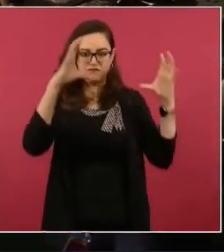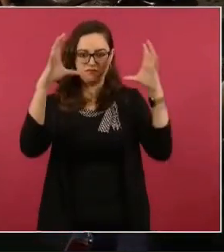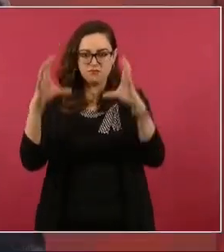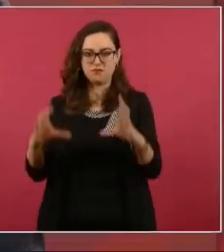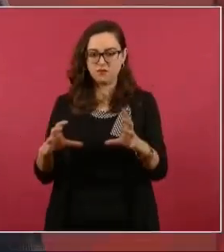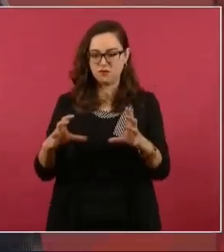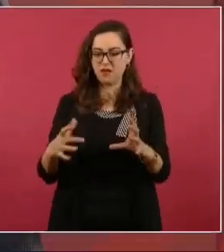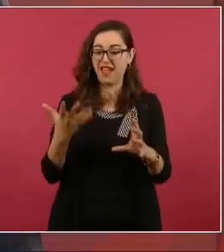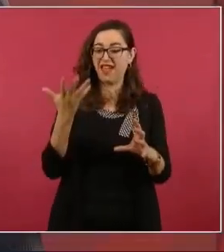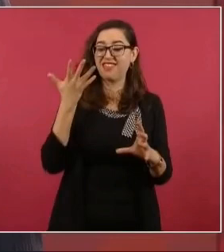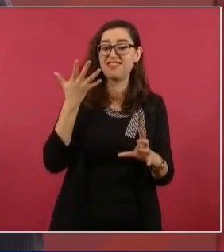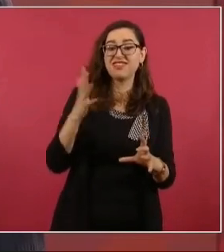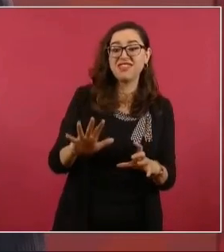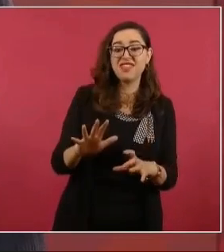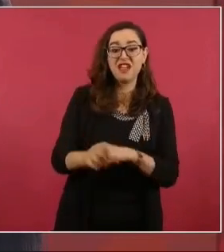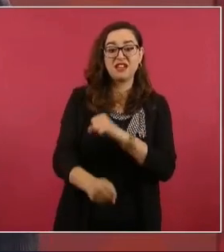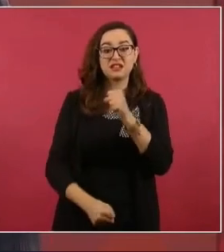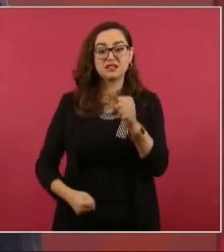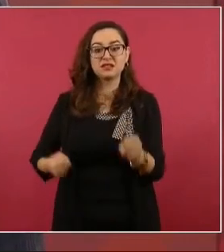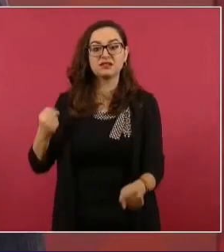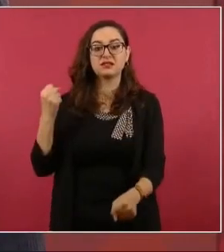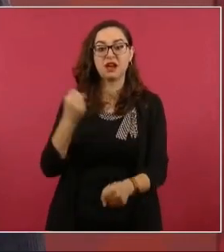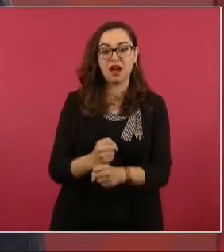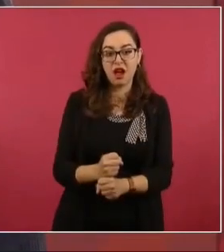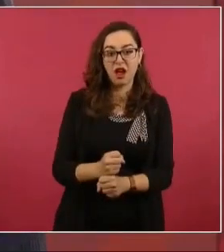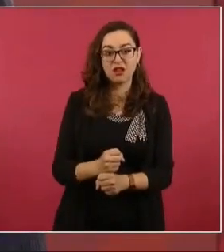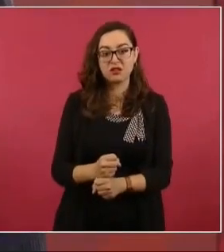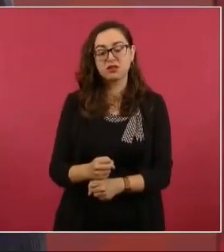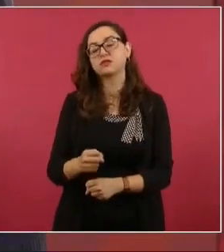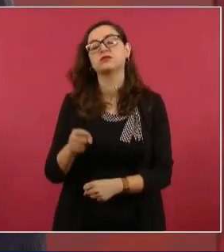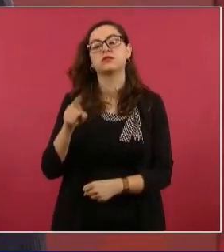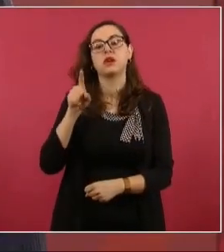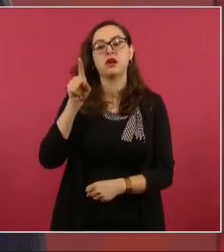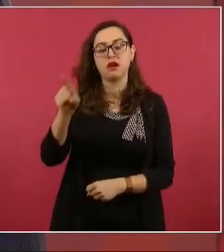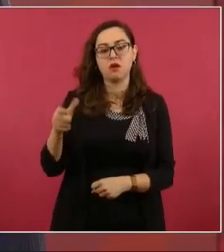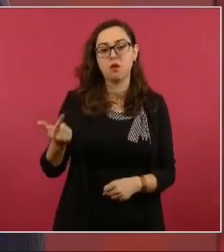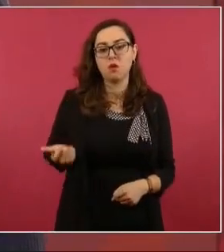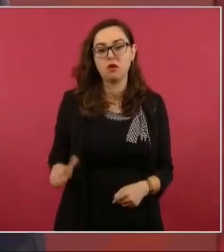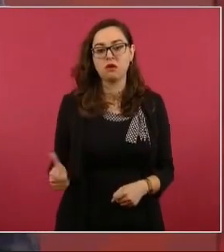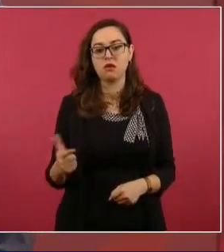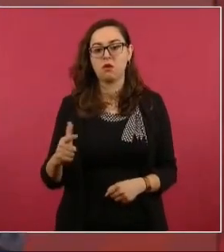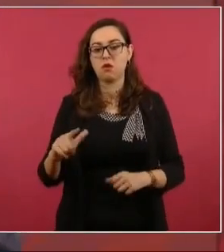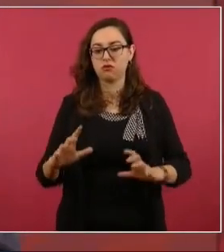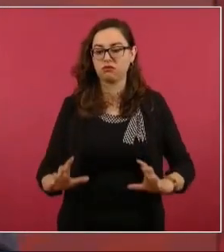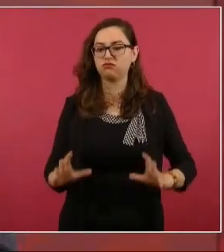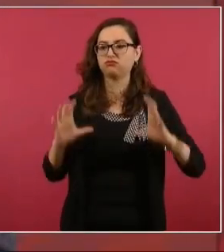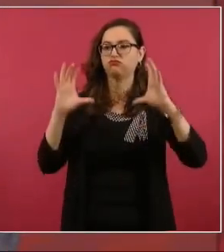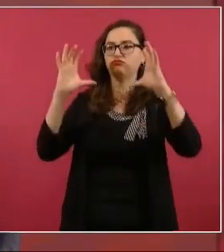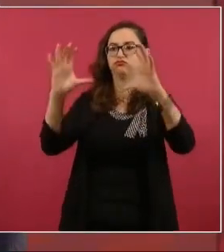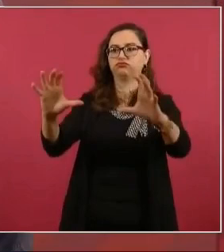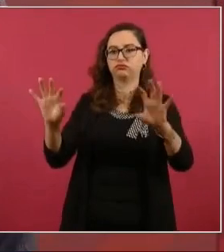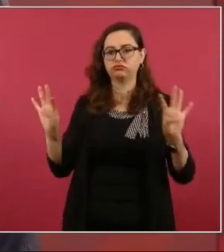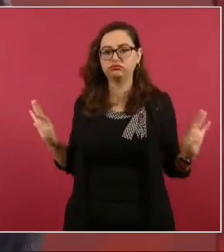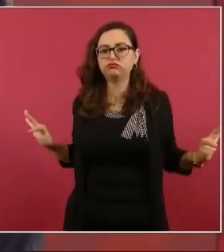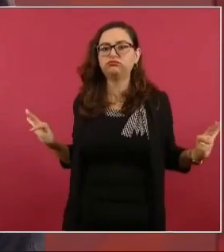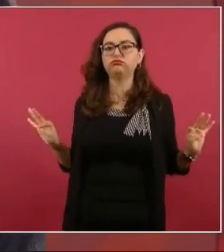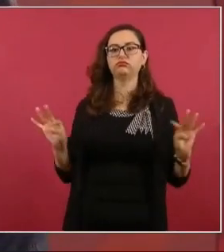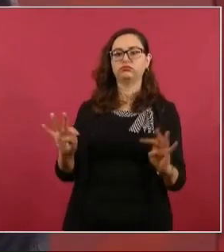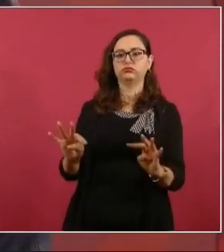años en la plaza principal de Guanajuato, porque esos son los conservadores,